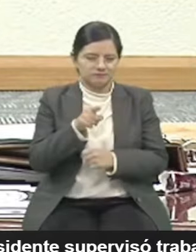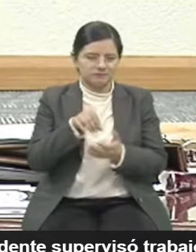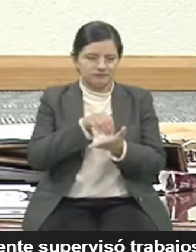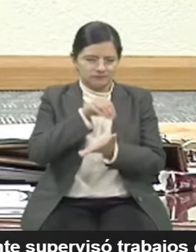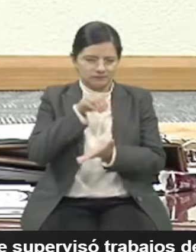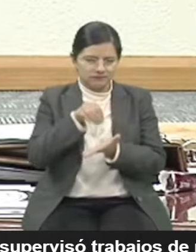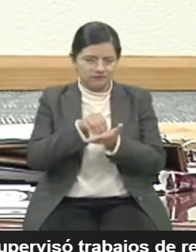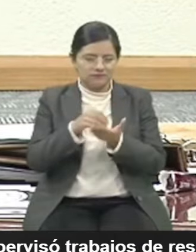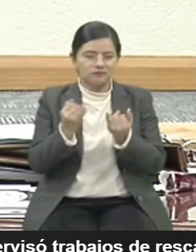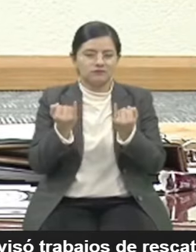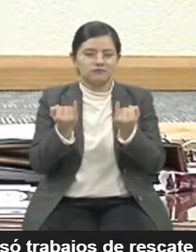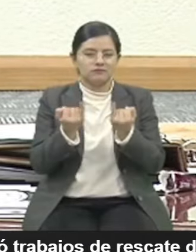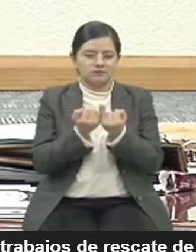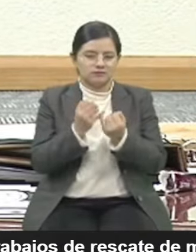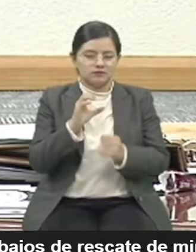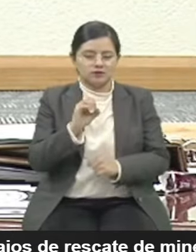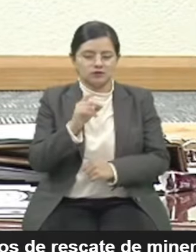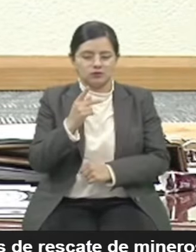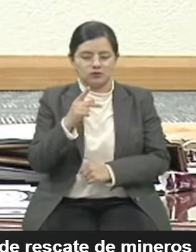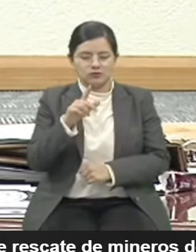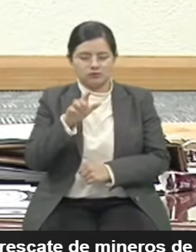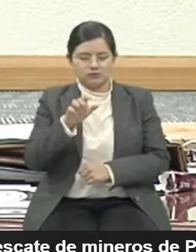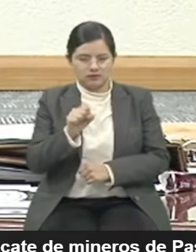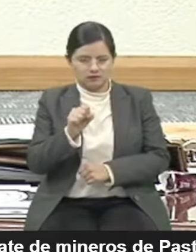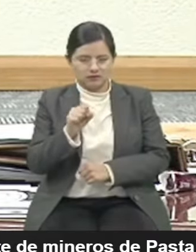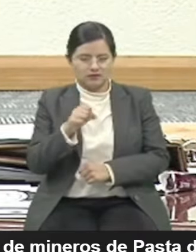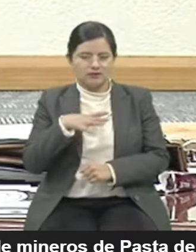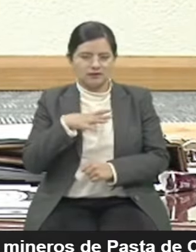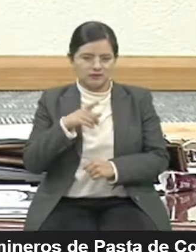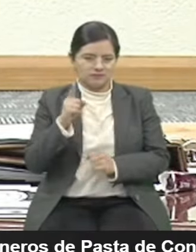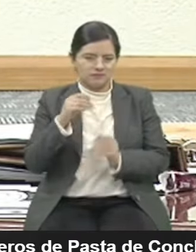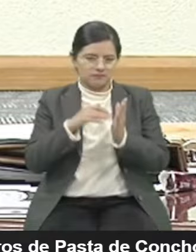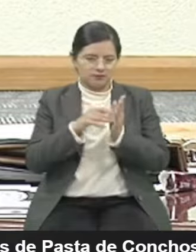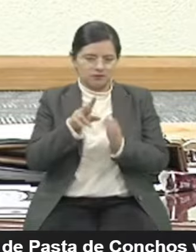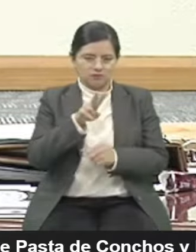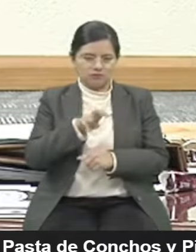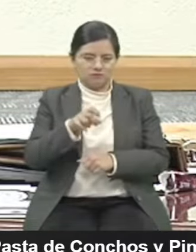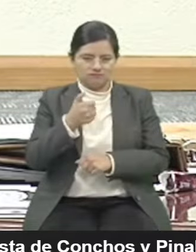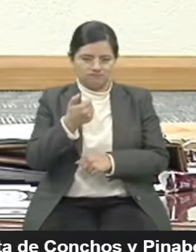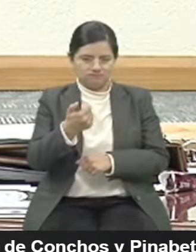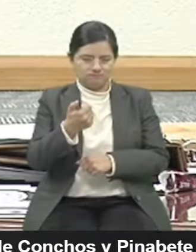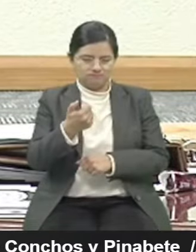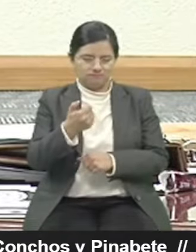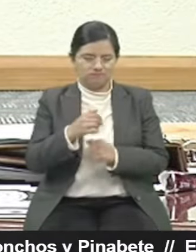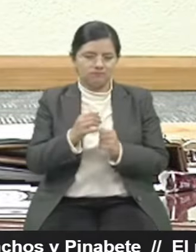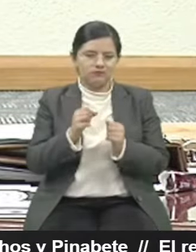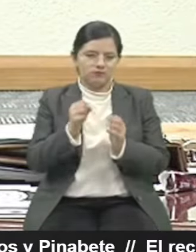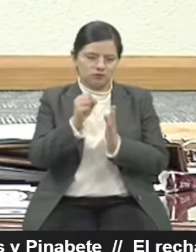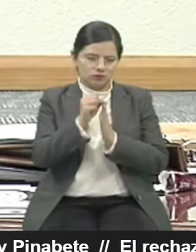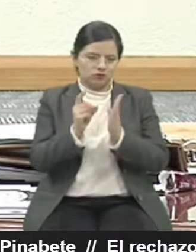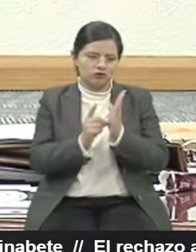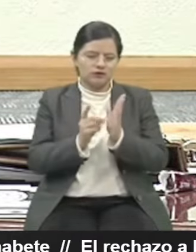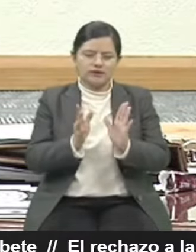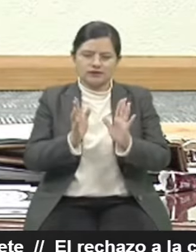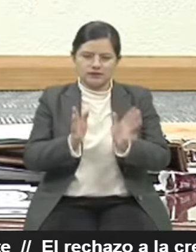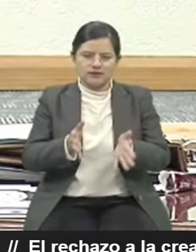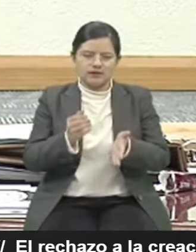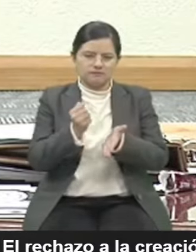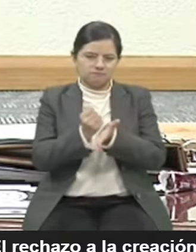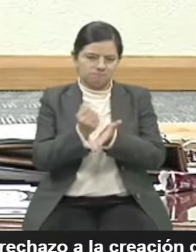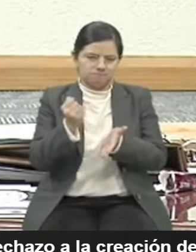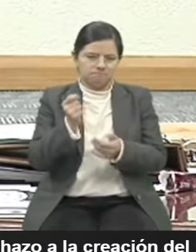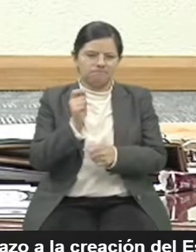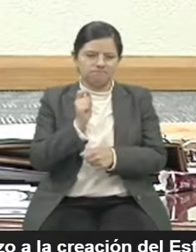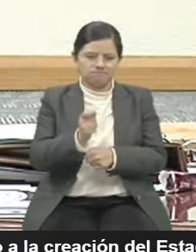distritales y también a través de los oples entiendo 1206 ya han sido validadas es